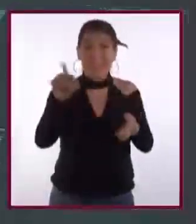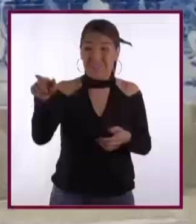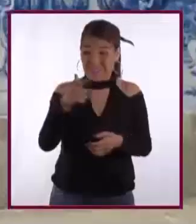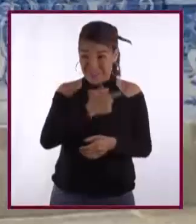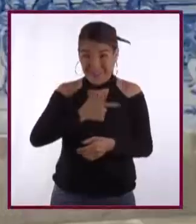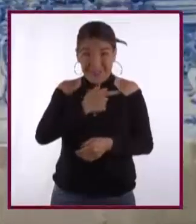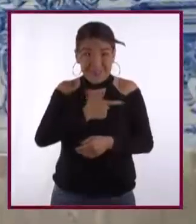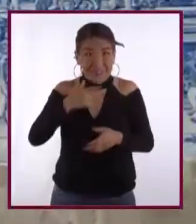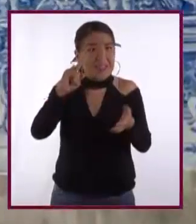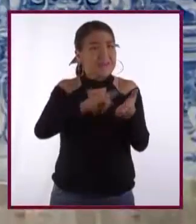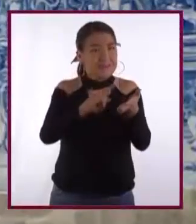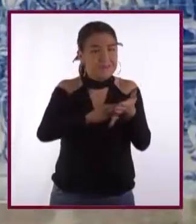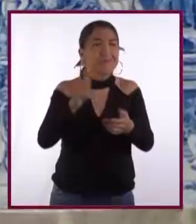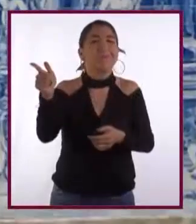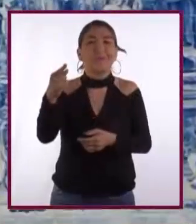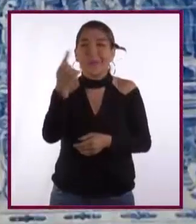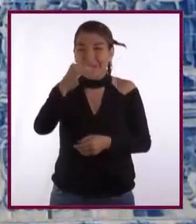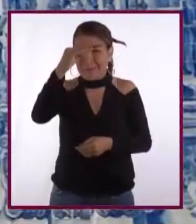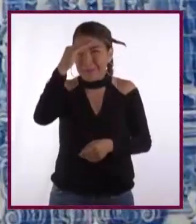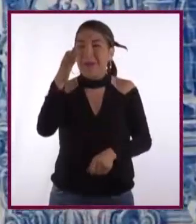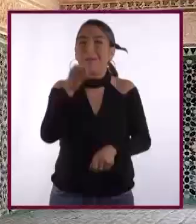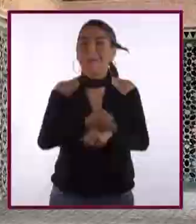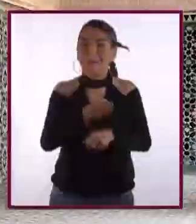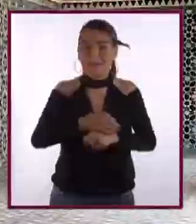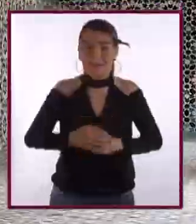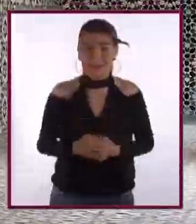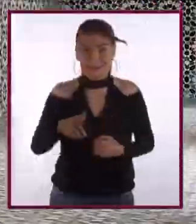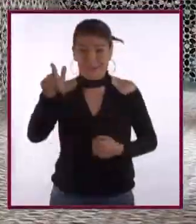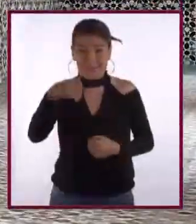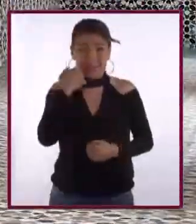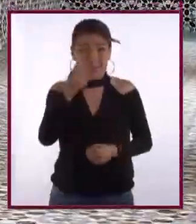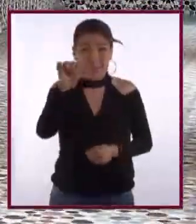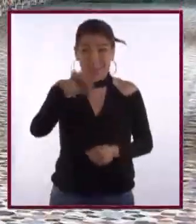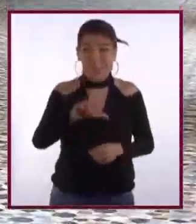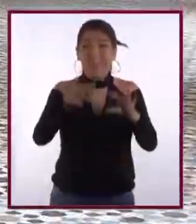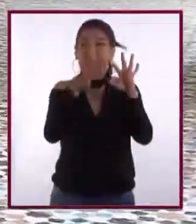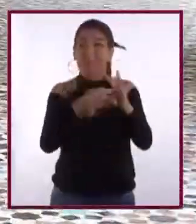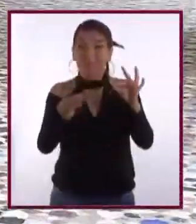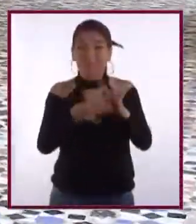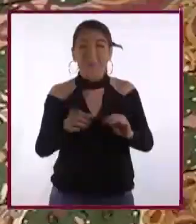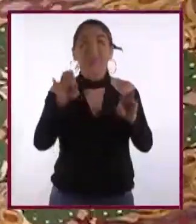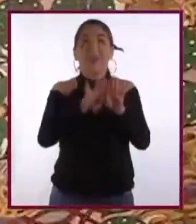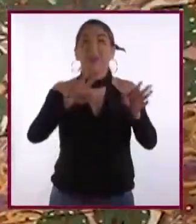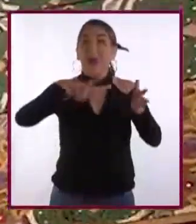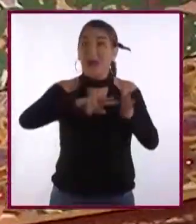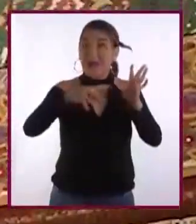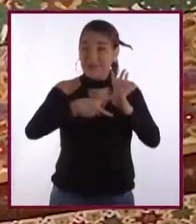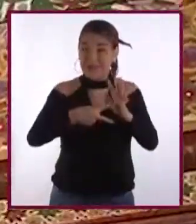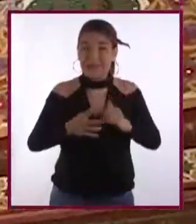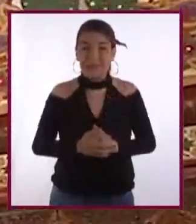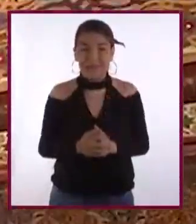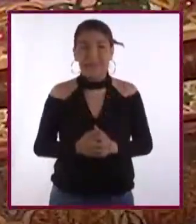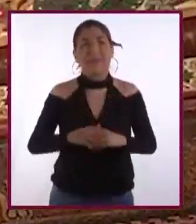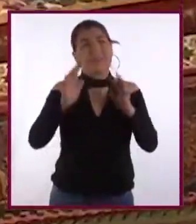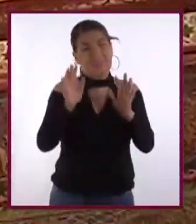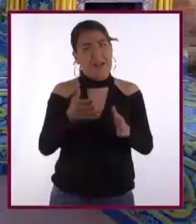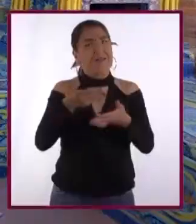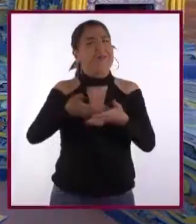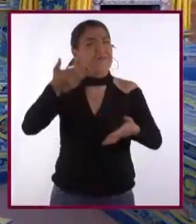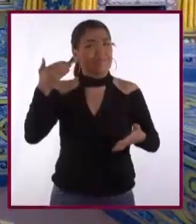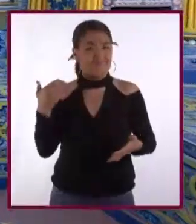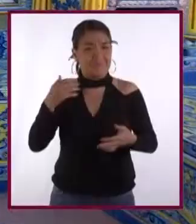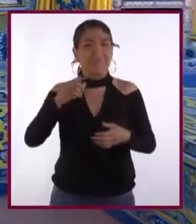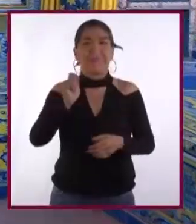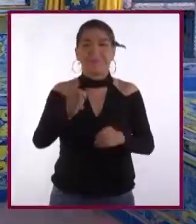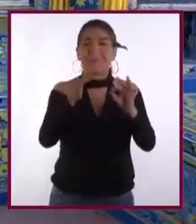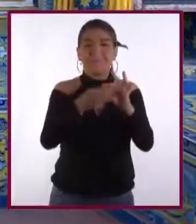estás encantado con los azulejos, ¿eh? ¿Qué tienes en mente, Ernesto? ¿Me estás diciendo de que este programa será de arquitectura? Ya